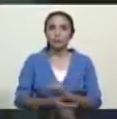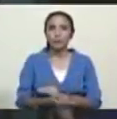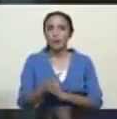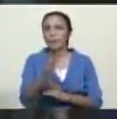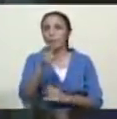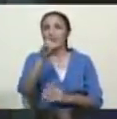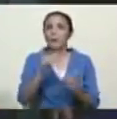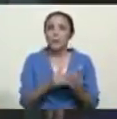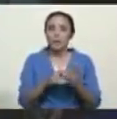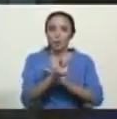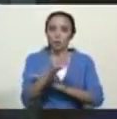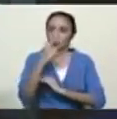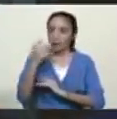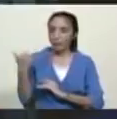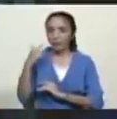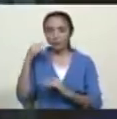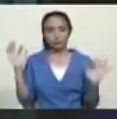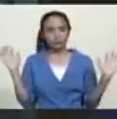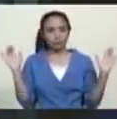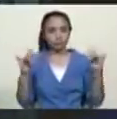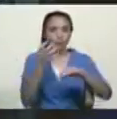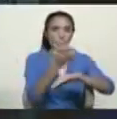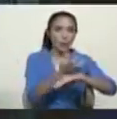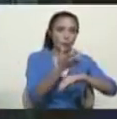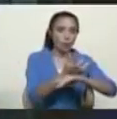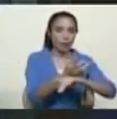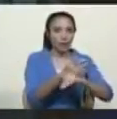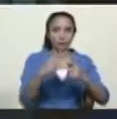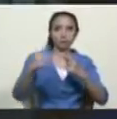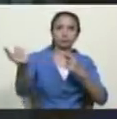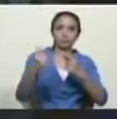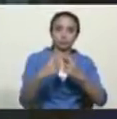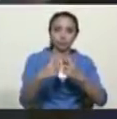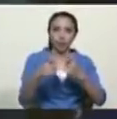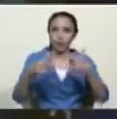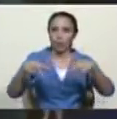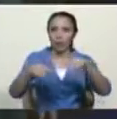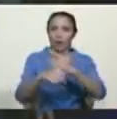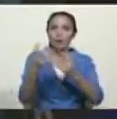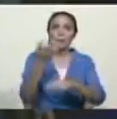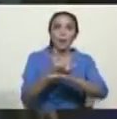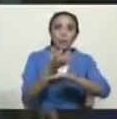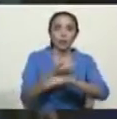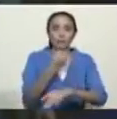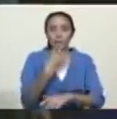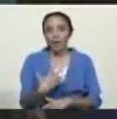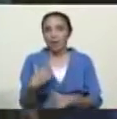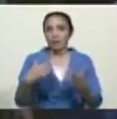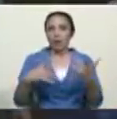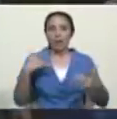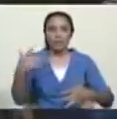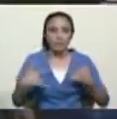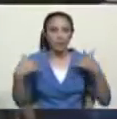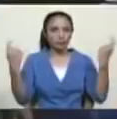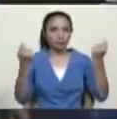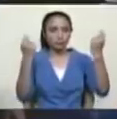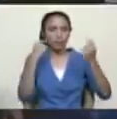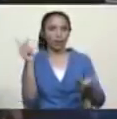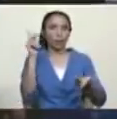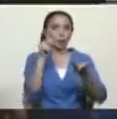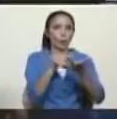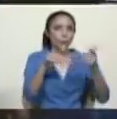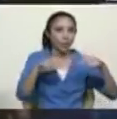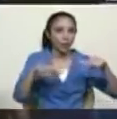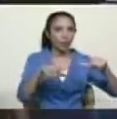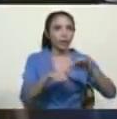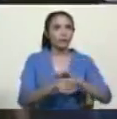2012, veníamos de Maturín, habíamos hecho un acto extraordinario en Maturín, y vinimos aquí a Carigua. ¿Cómo se llama